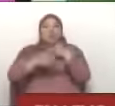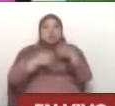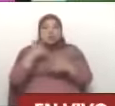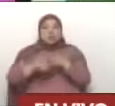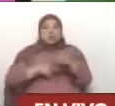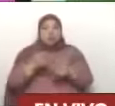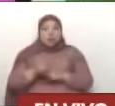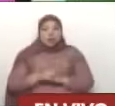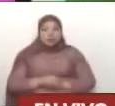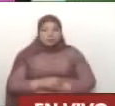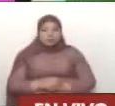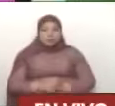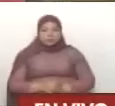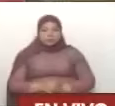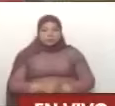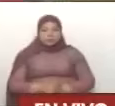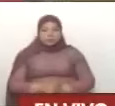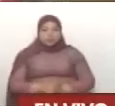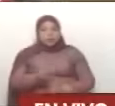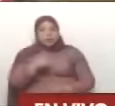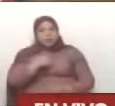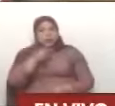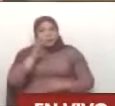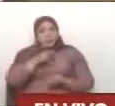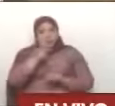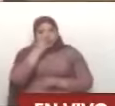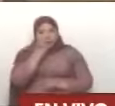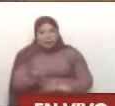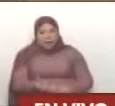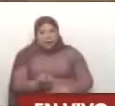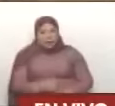culturales. Oye, ¿por qué no me invitaron?